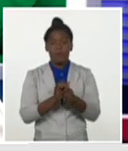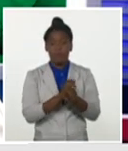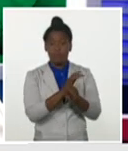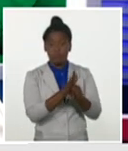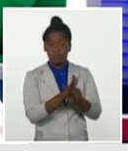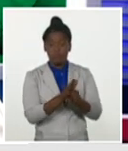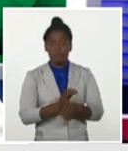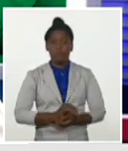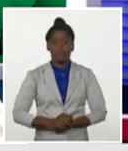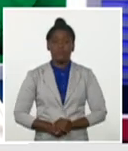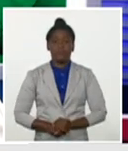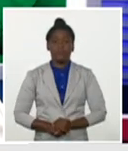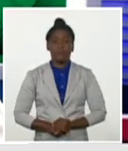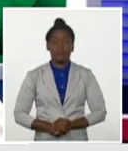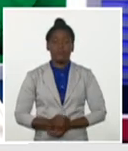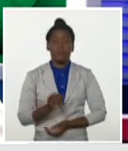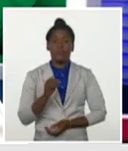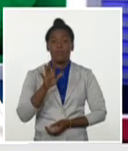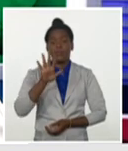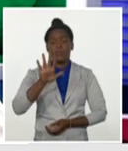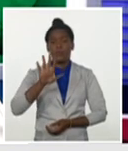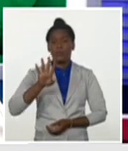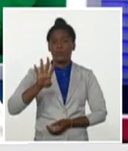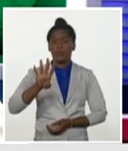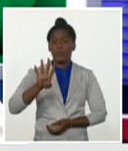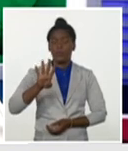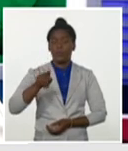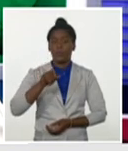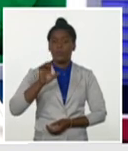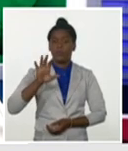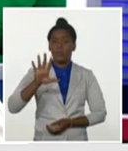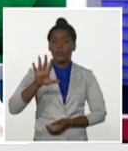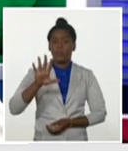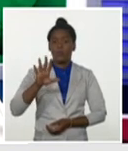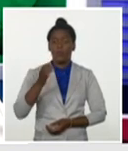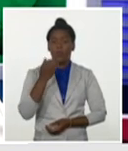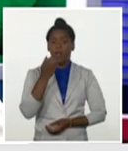2, el 54,5%, falta de apetito,